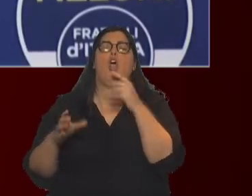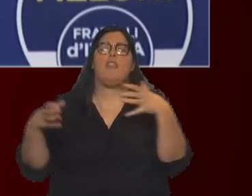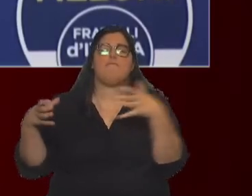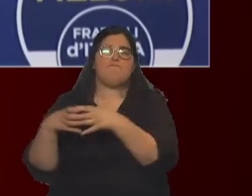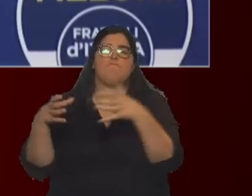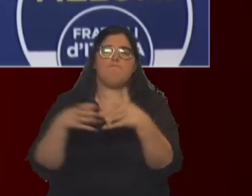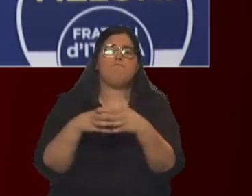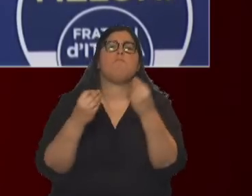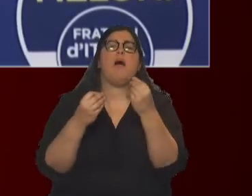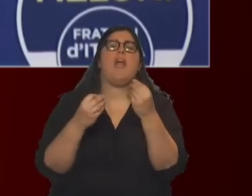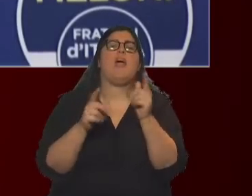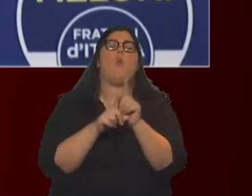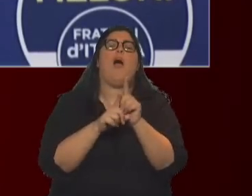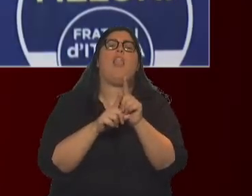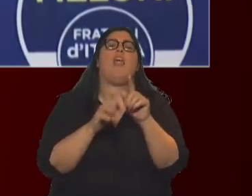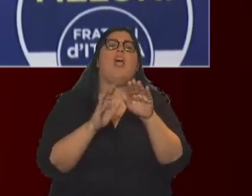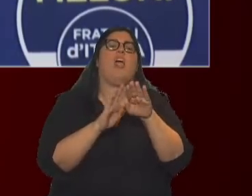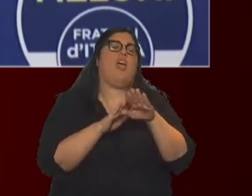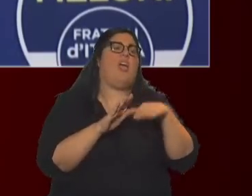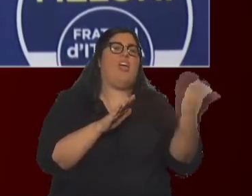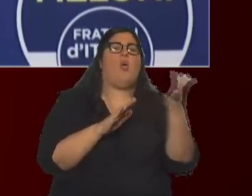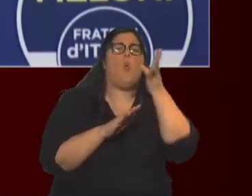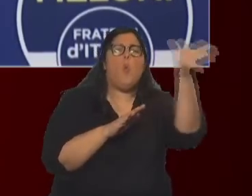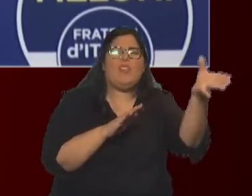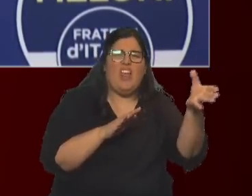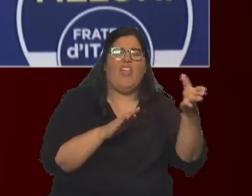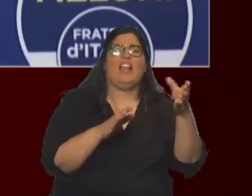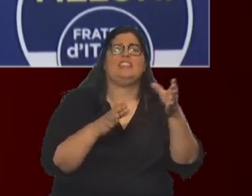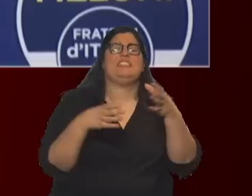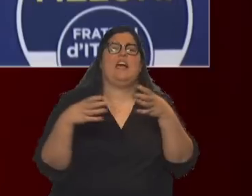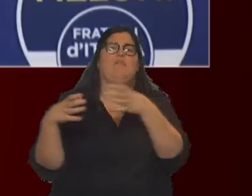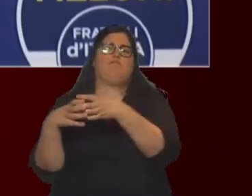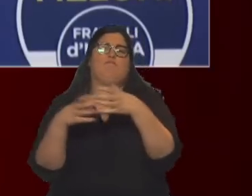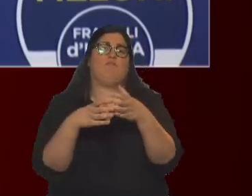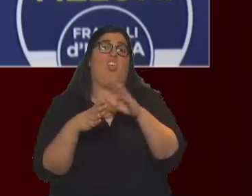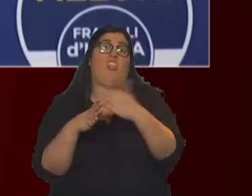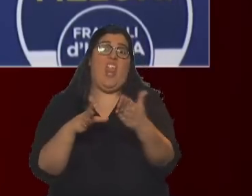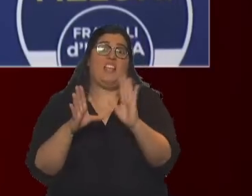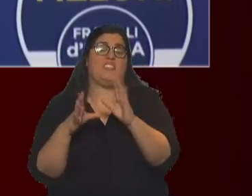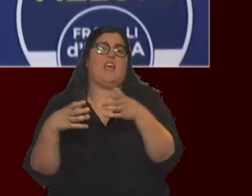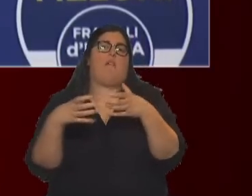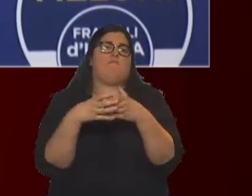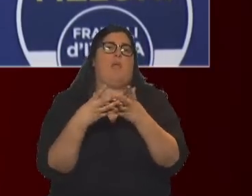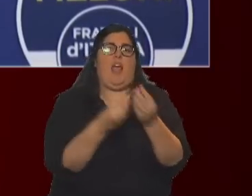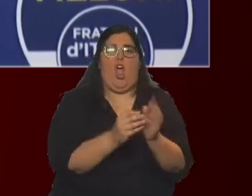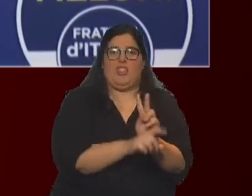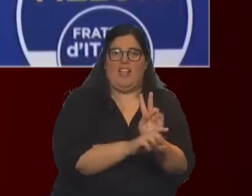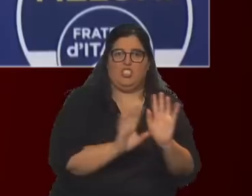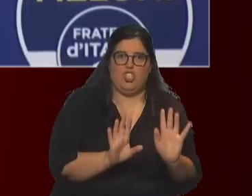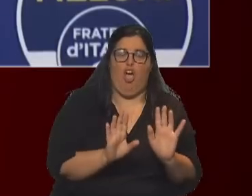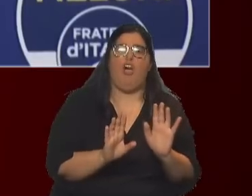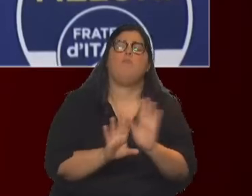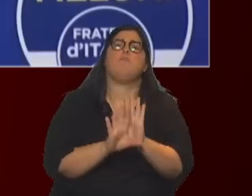un aire de contención a la ultraderecha. Dijo, este es un camino a explorar, dijo Berlusconi. ¿Por qué? Se está yendo el mundo